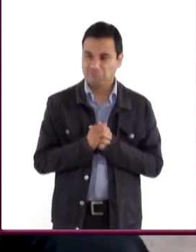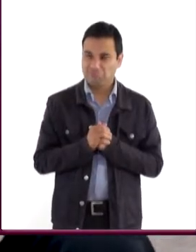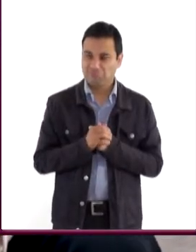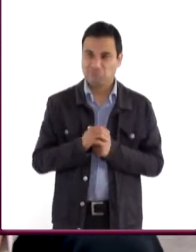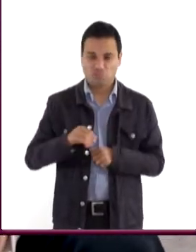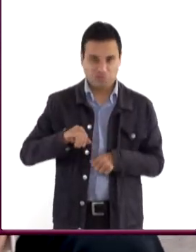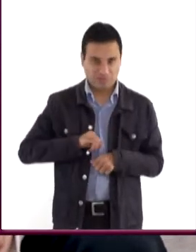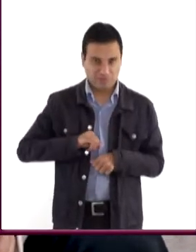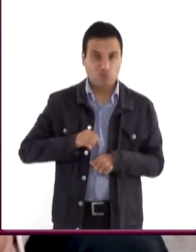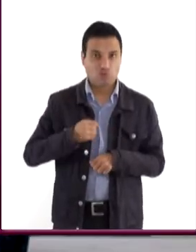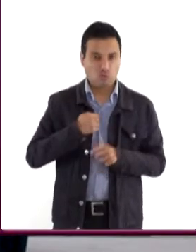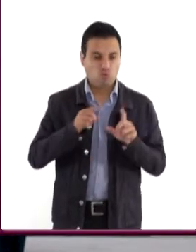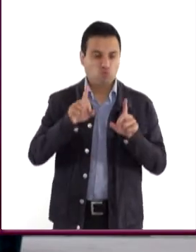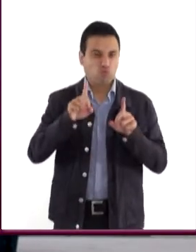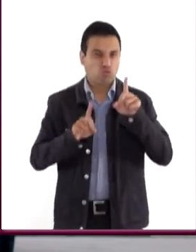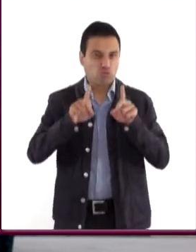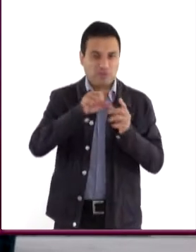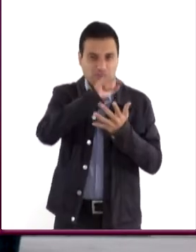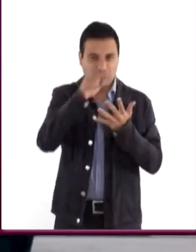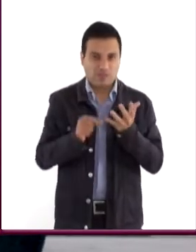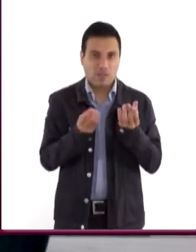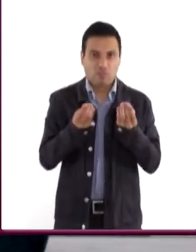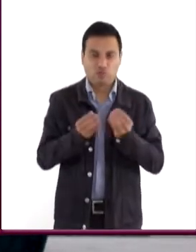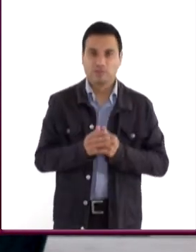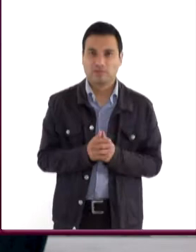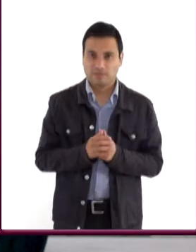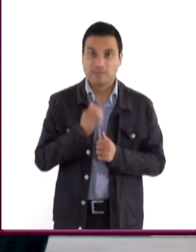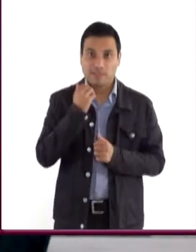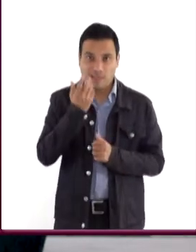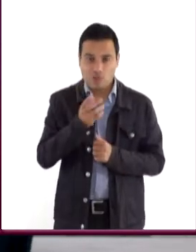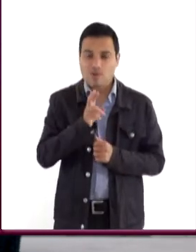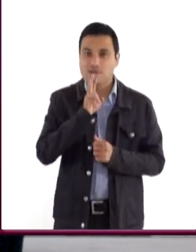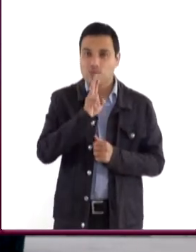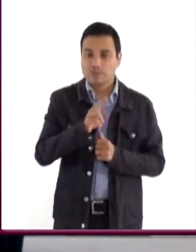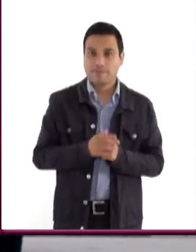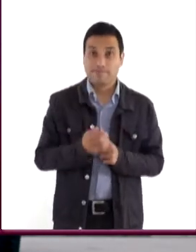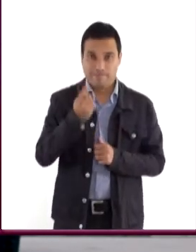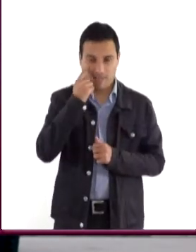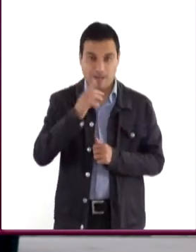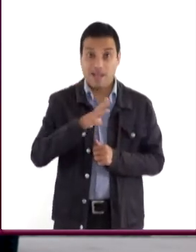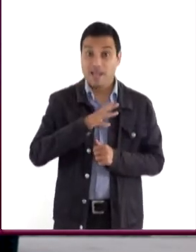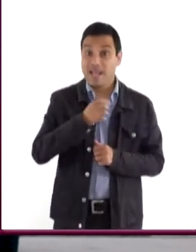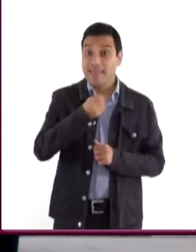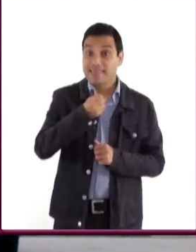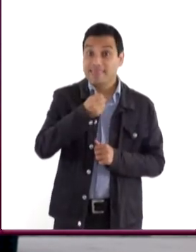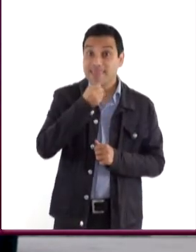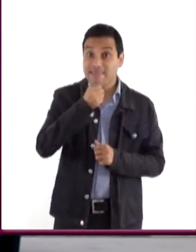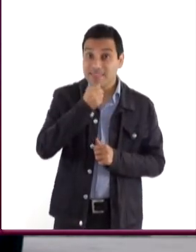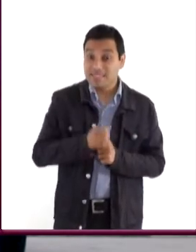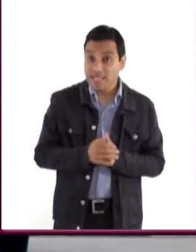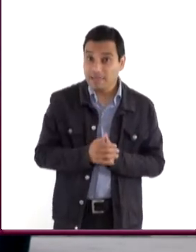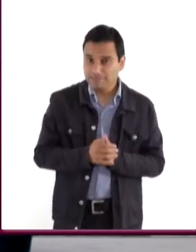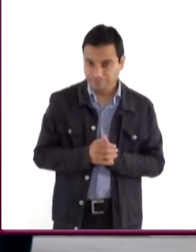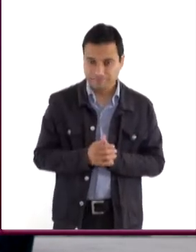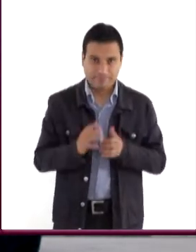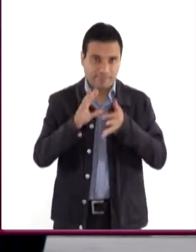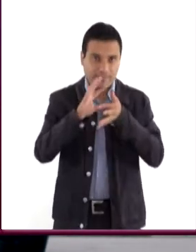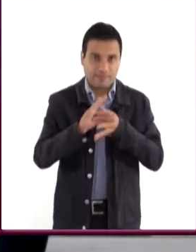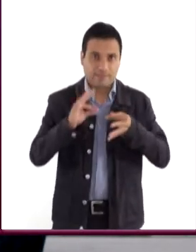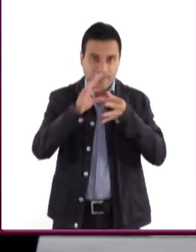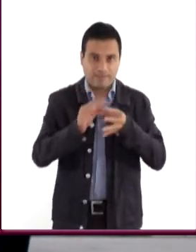sus respuestas, ¿eh? Pues como premio a que te dejaste curar muy bien, te tengo preparada una entrevista ideal para despejar esas dudas.